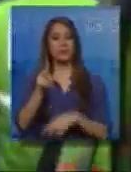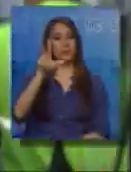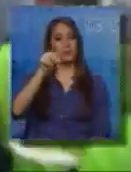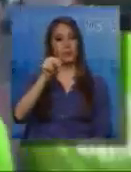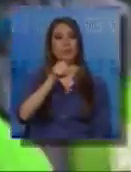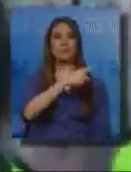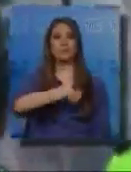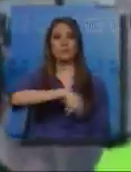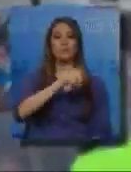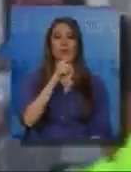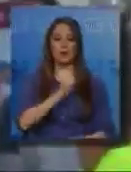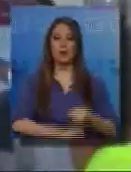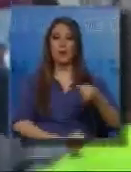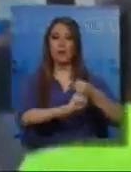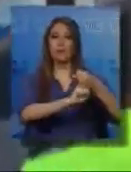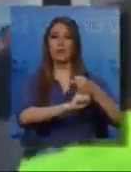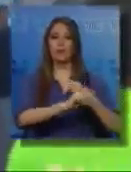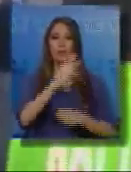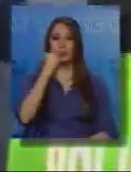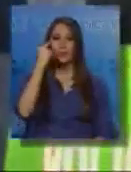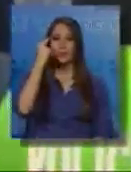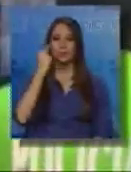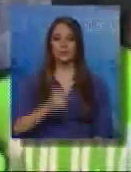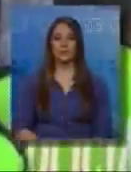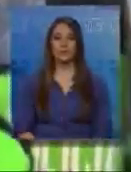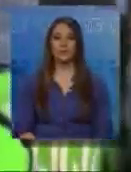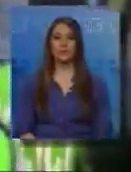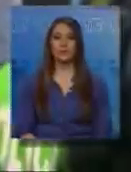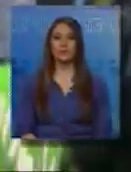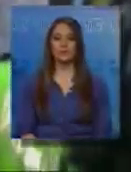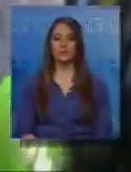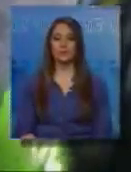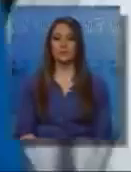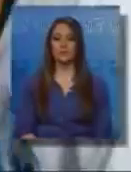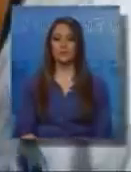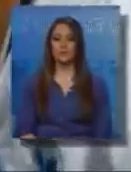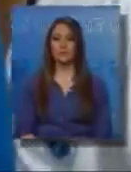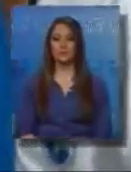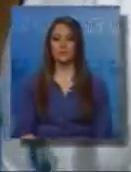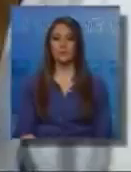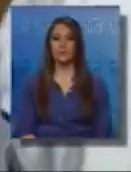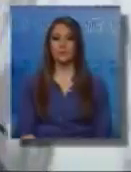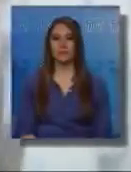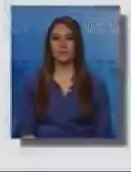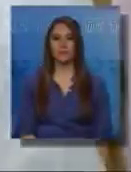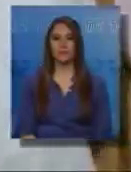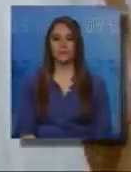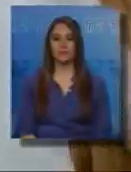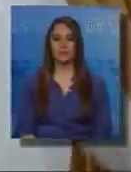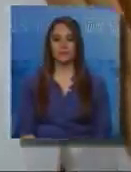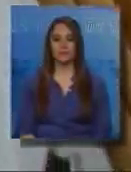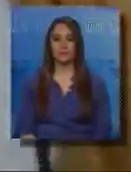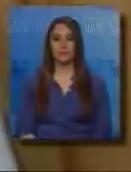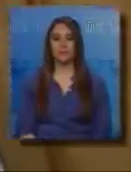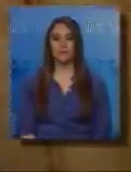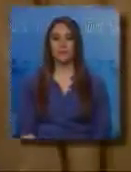quienes rechazan este paro y apoyan al presidente Correa. Desde Cuenca, Alicia Álava Bernal, TC Televisión.